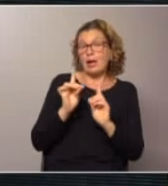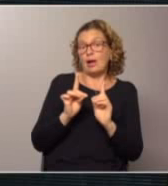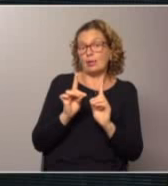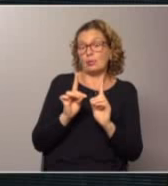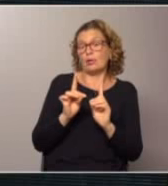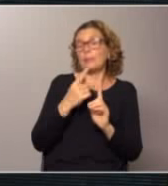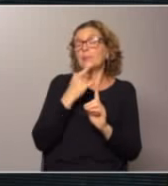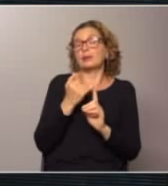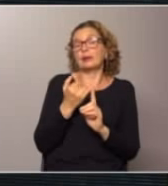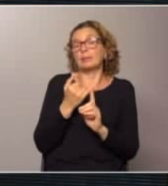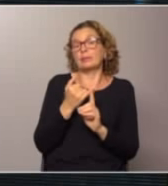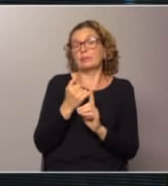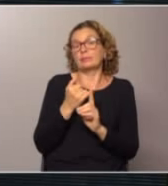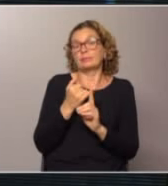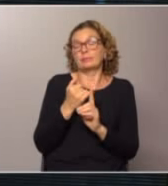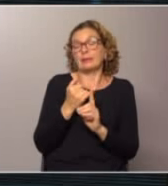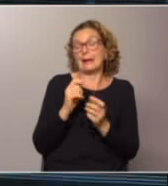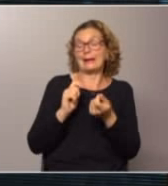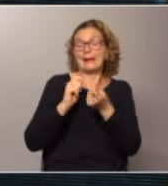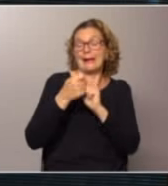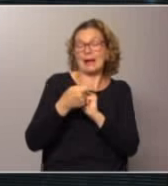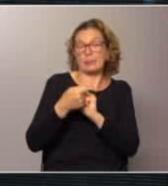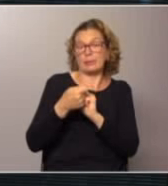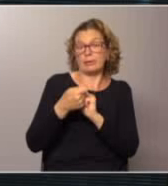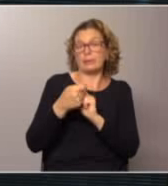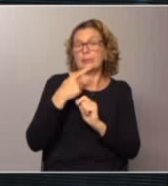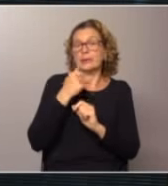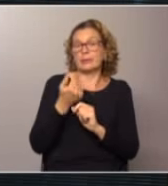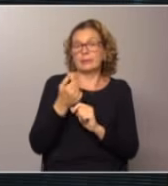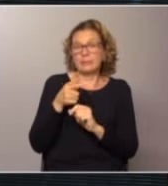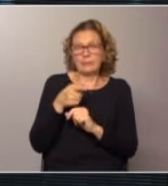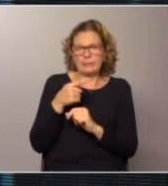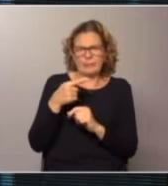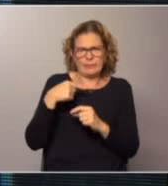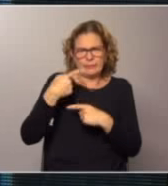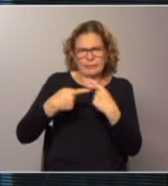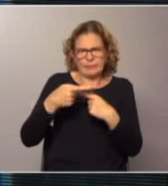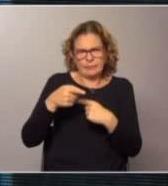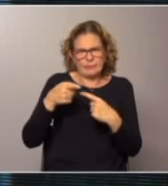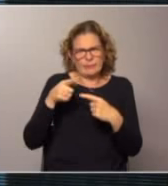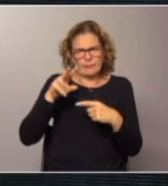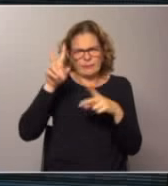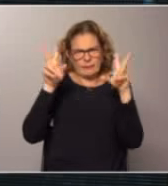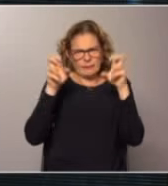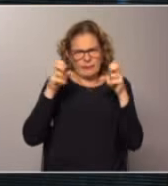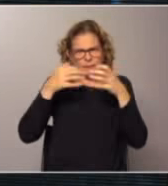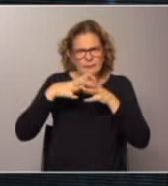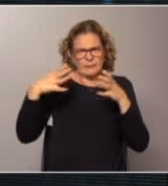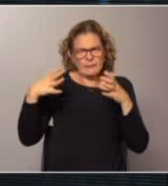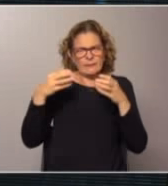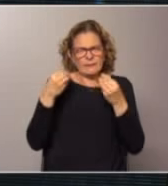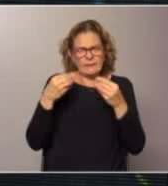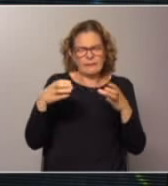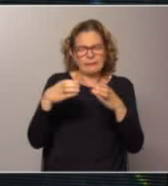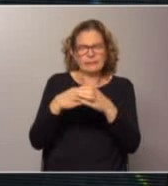la síntesis por el lado de el cambio del partido demócrata pero ahí viene otro gran asunto que va a pasar con el